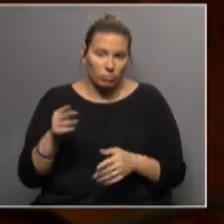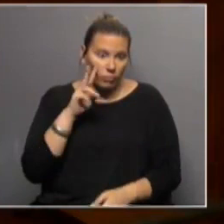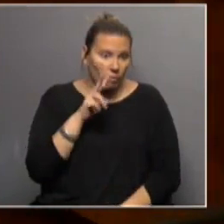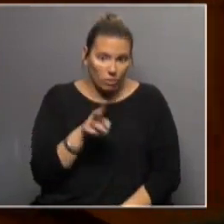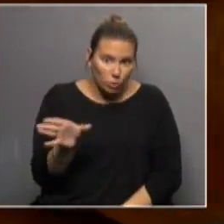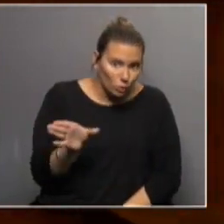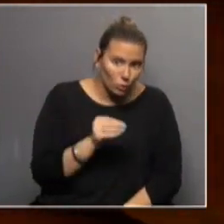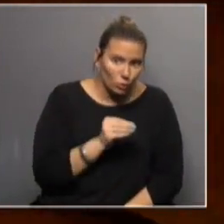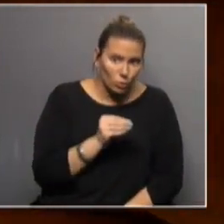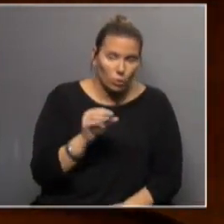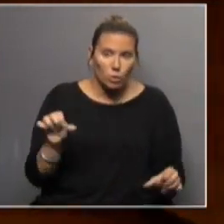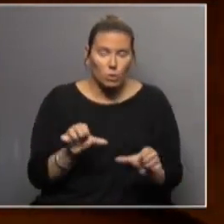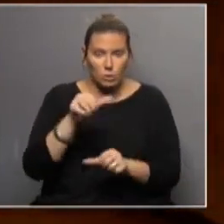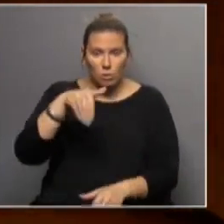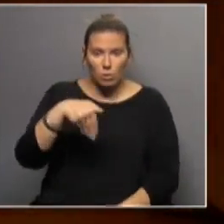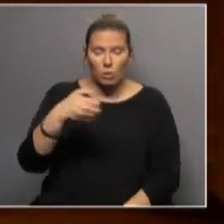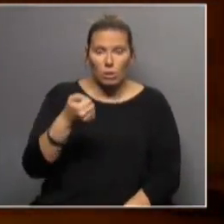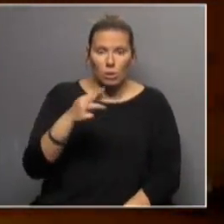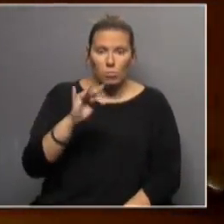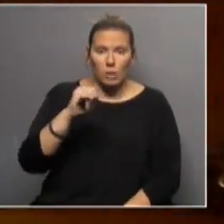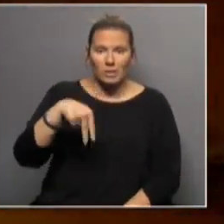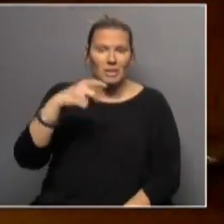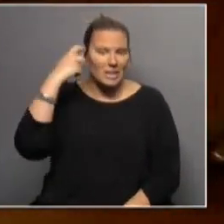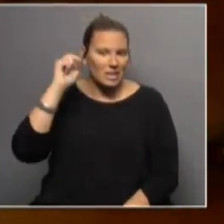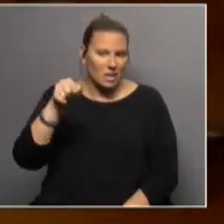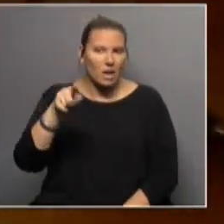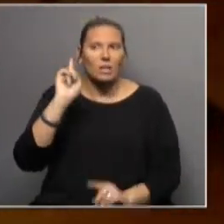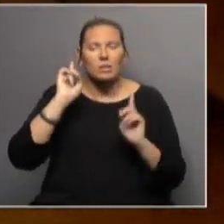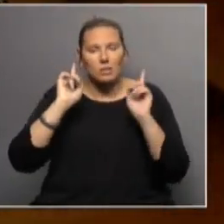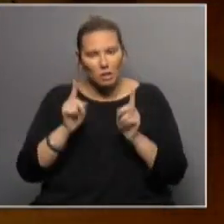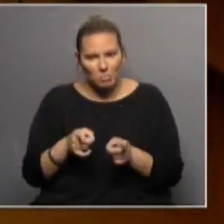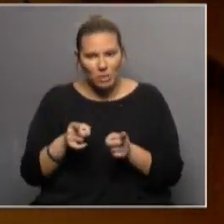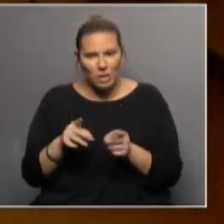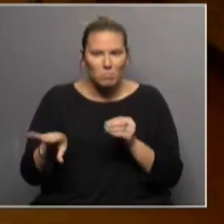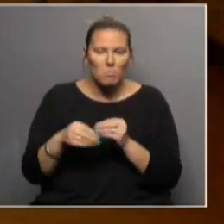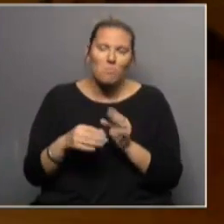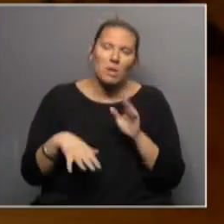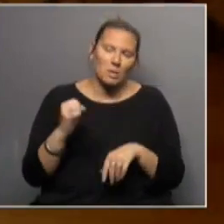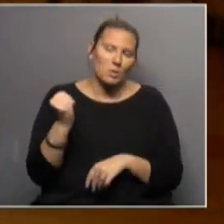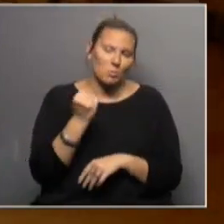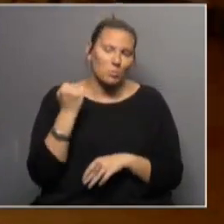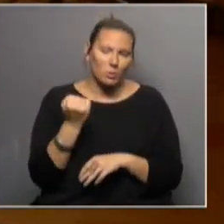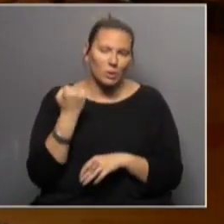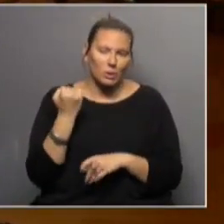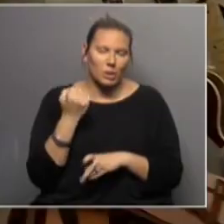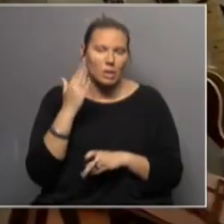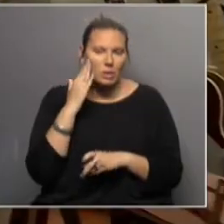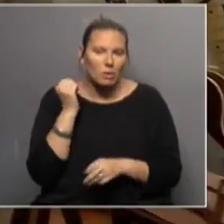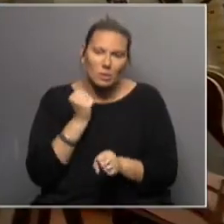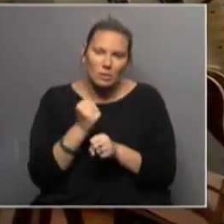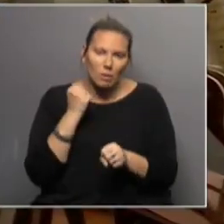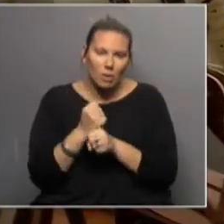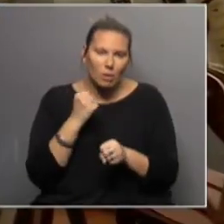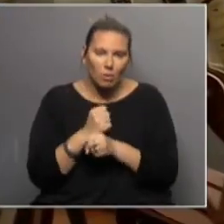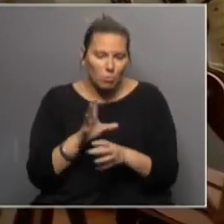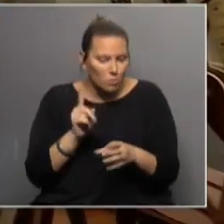acá lo hizo Martín, salió desde la cabeza de Martín. Entonces eso también tiene como un plus especial, saber que se trabajó mucho